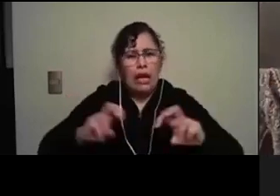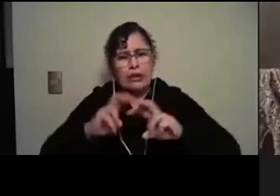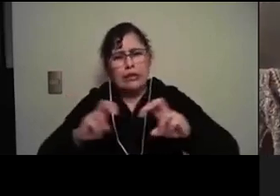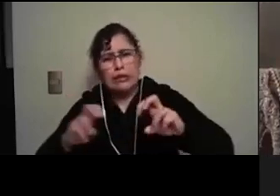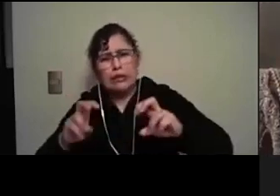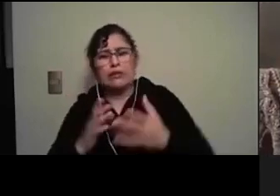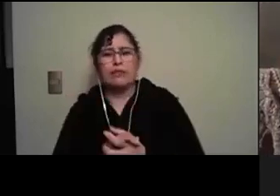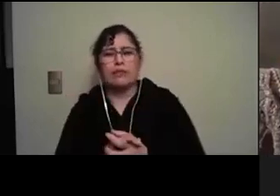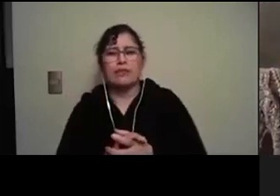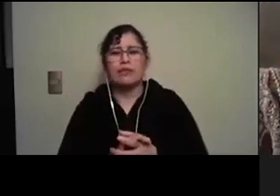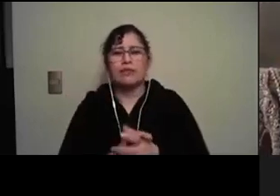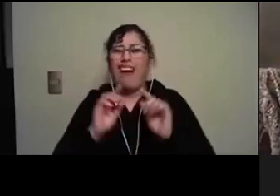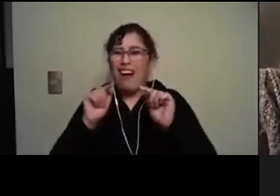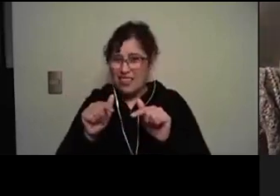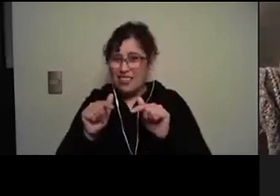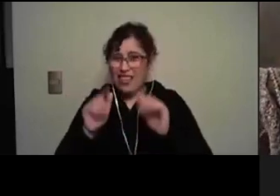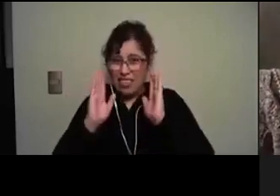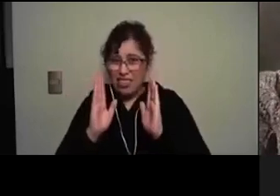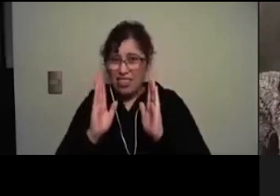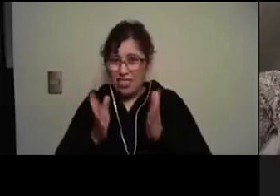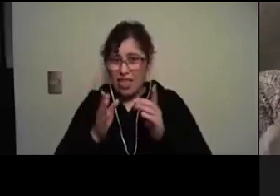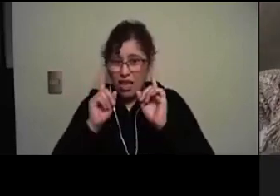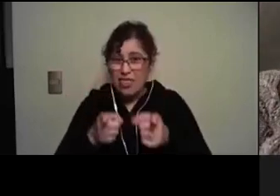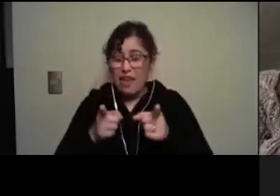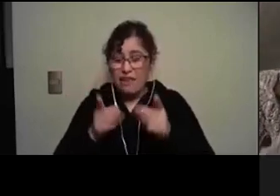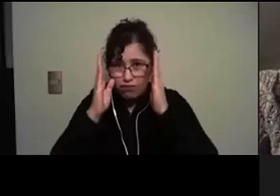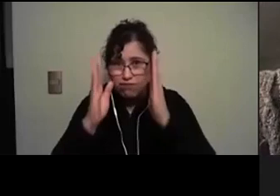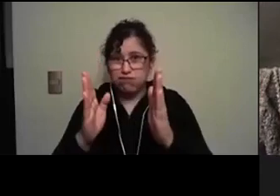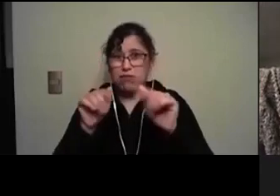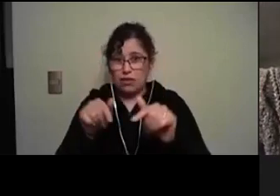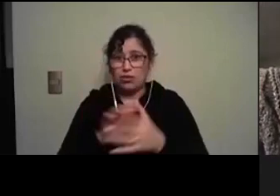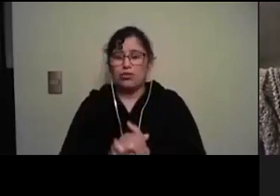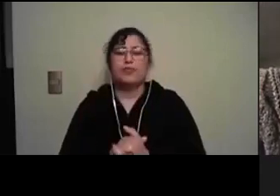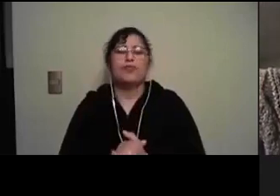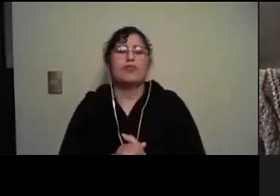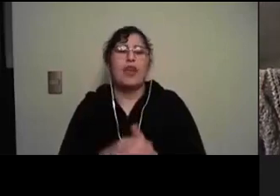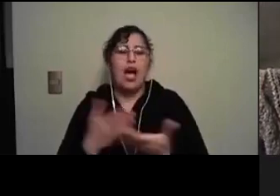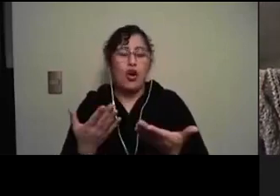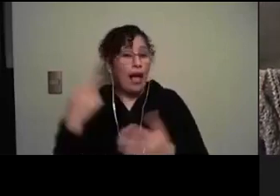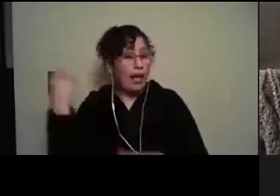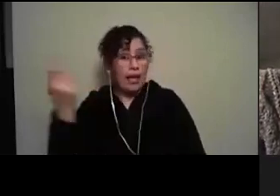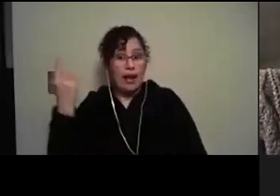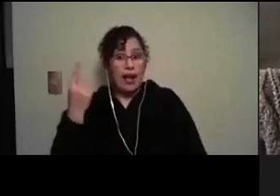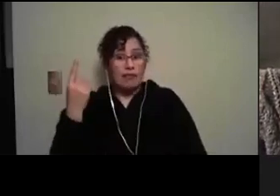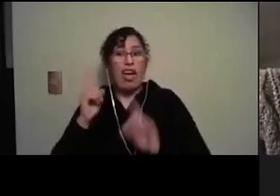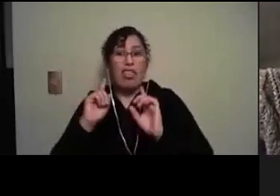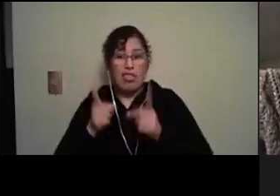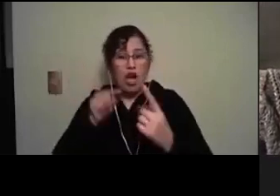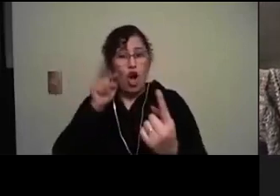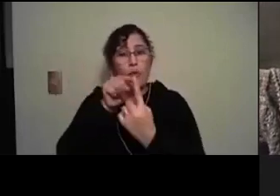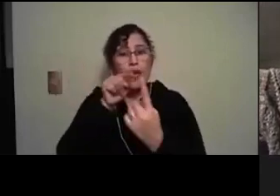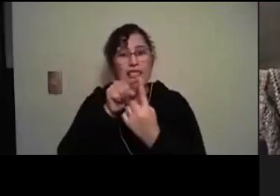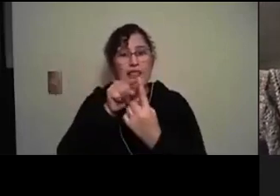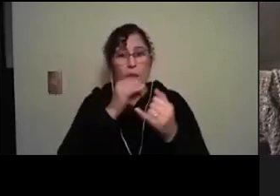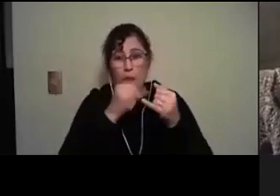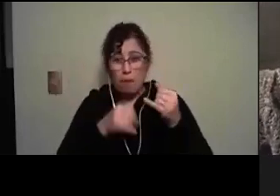eso. sí, entonces, si uno quiere pensar, o sea, yo creo que, mira, en general hay que establecer objetivos como a corto plazo, y lo que